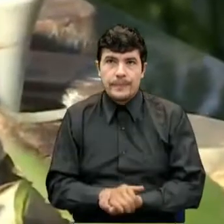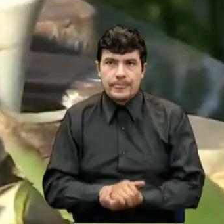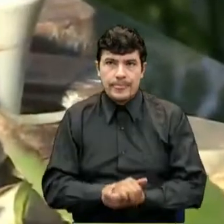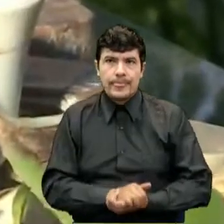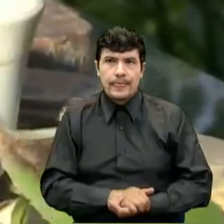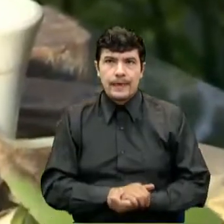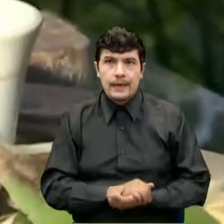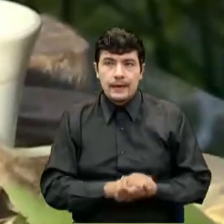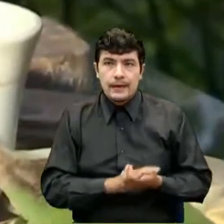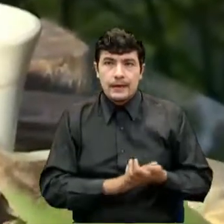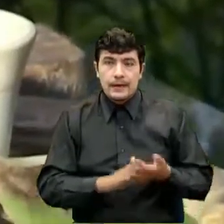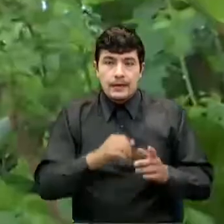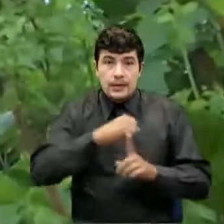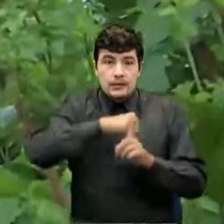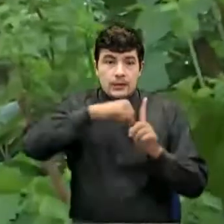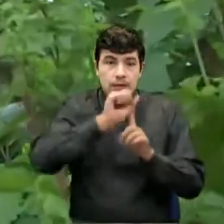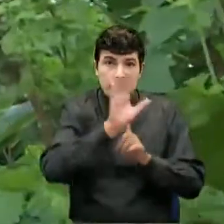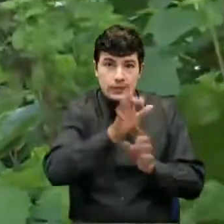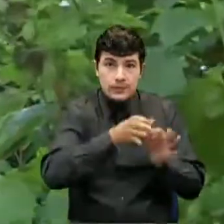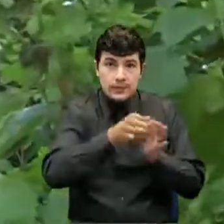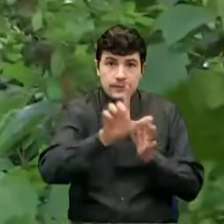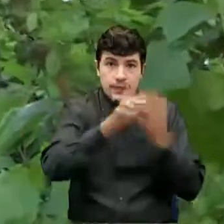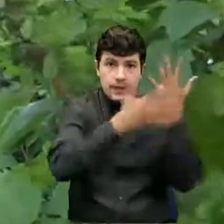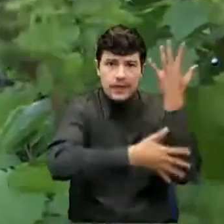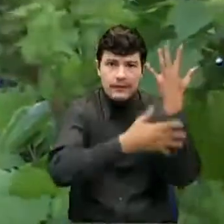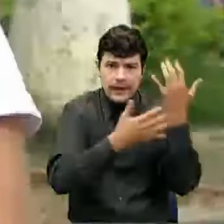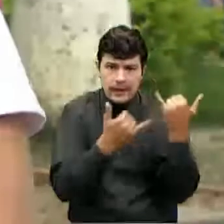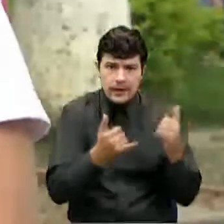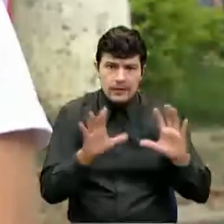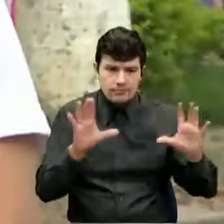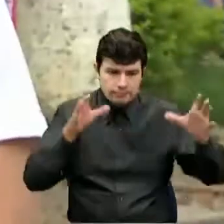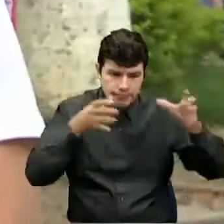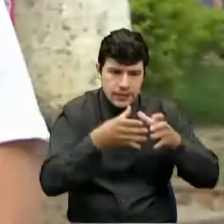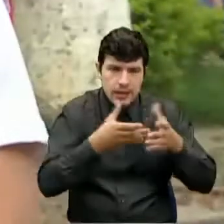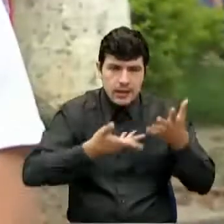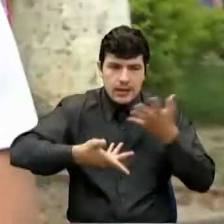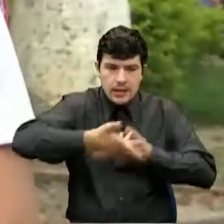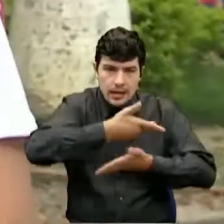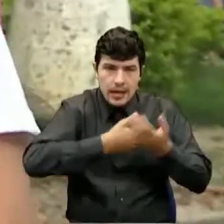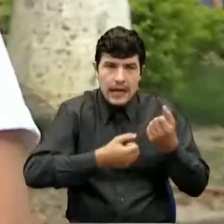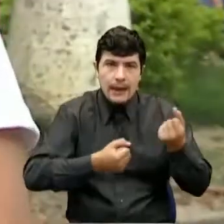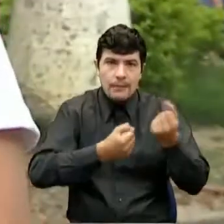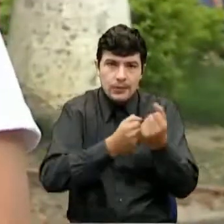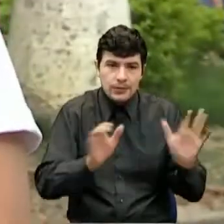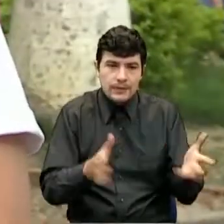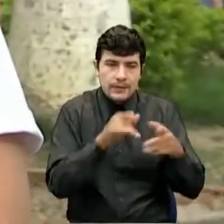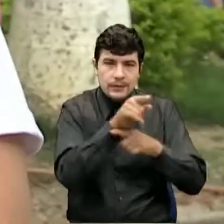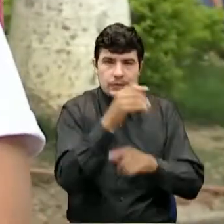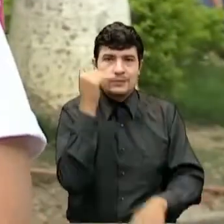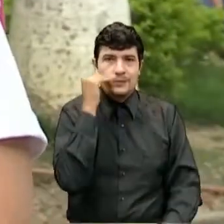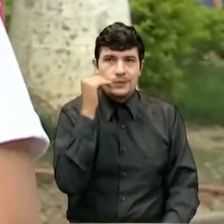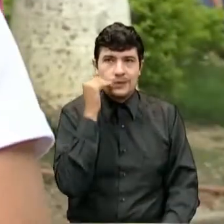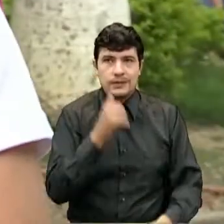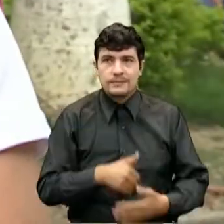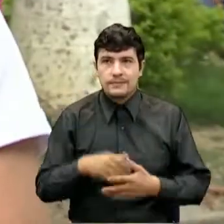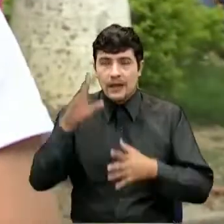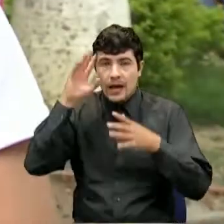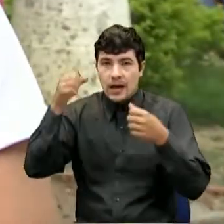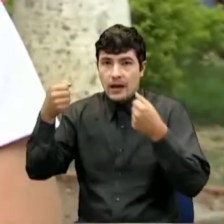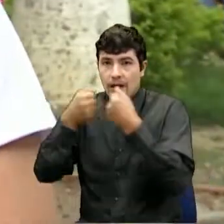estrategias para fortalecer el emprendimiento de estas mujeres campesinas hemos hecho un convenio con la organización femenina popular